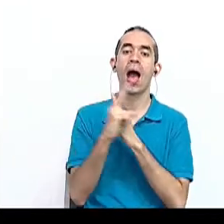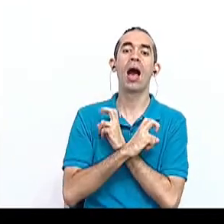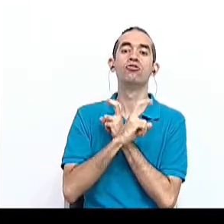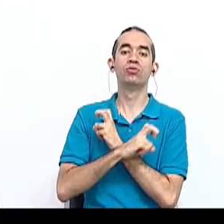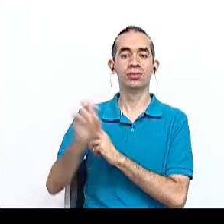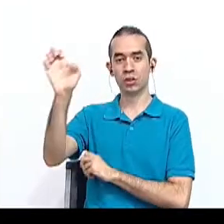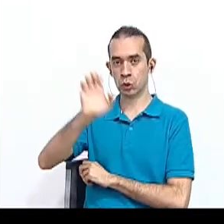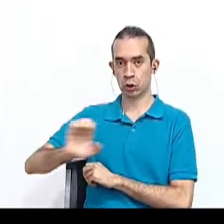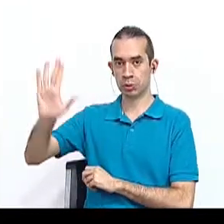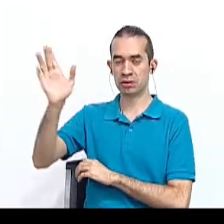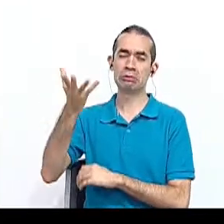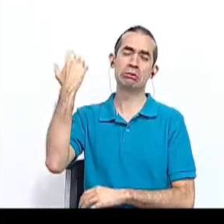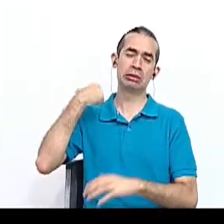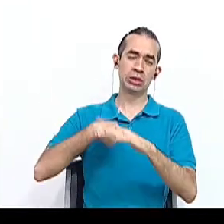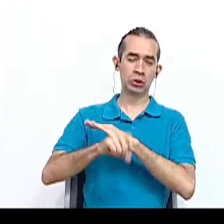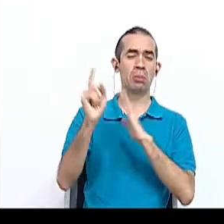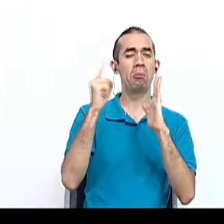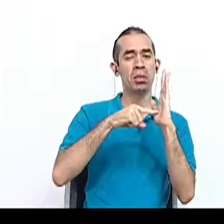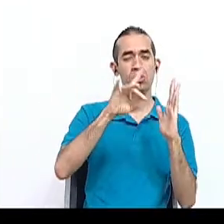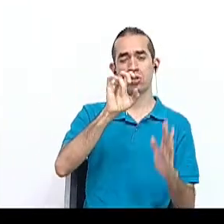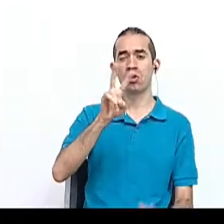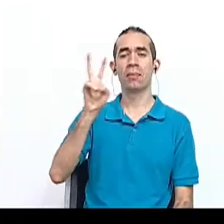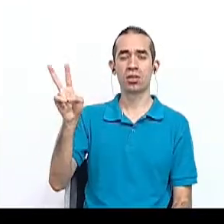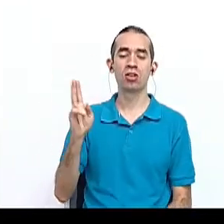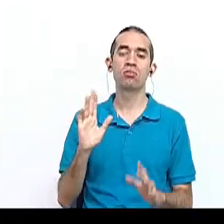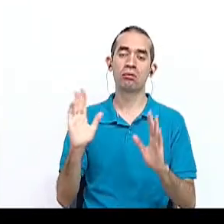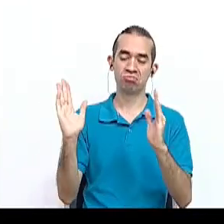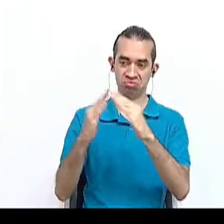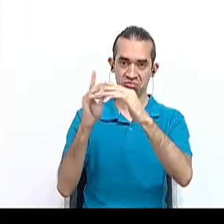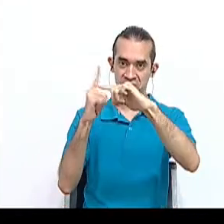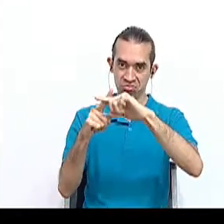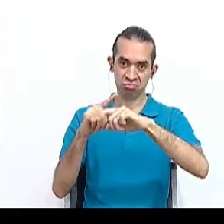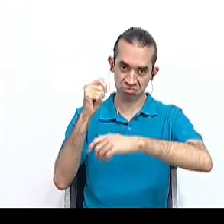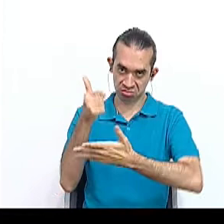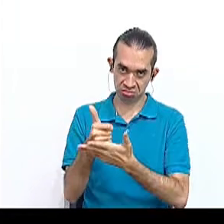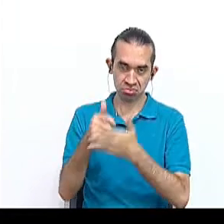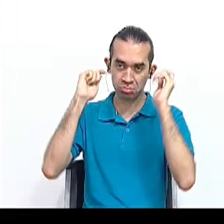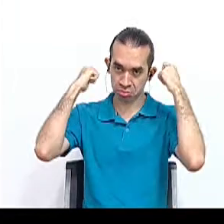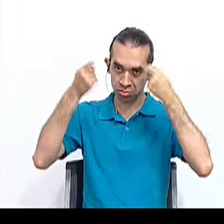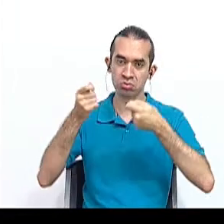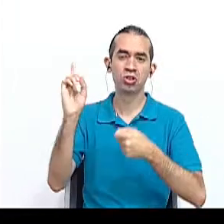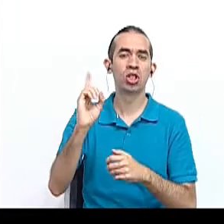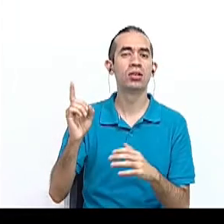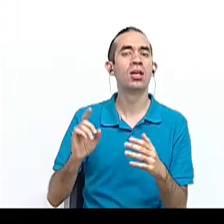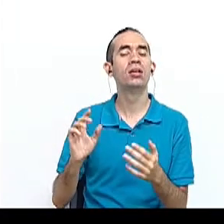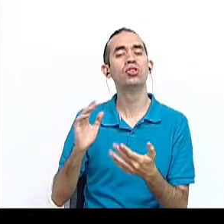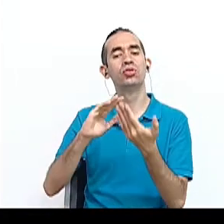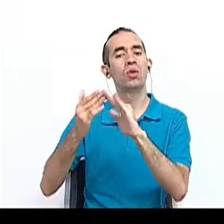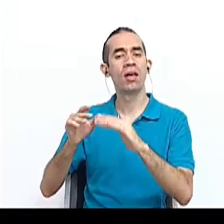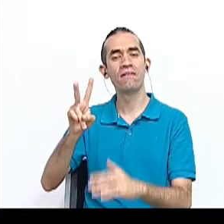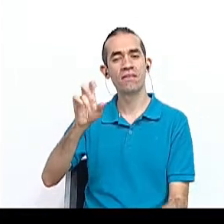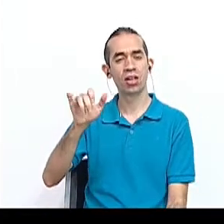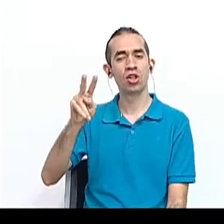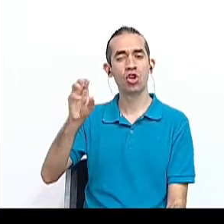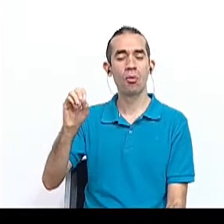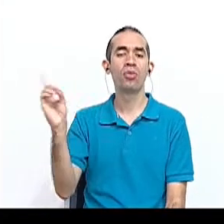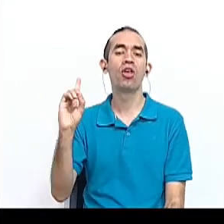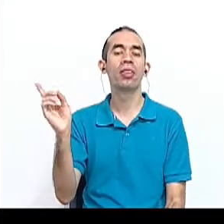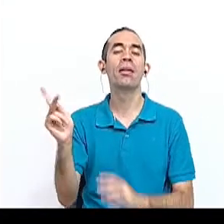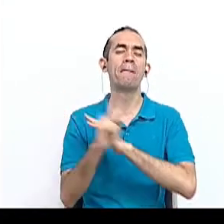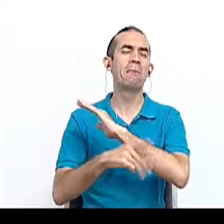en 1822. Vivió en un monasterio en lo que hoy es la ciudad de Brno, Checoslovaquia.